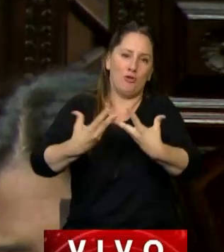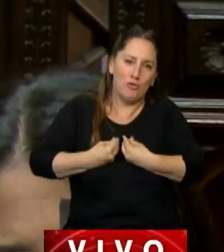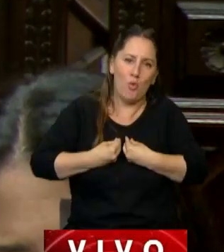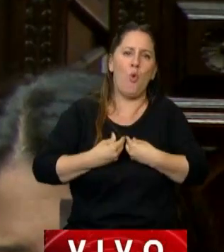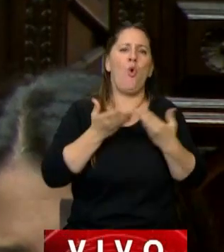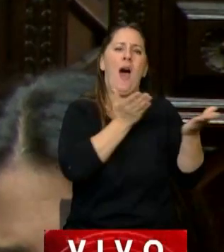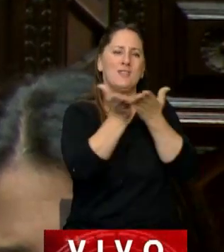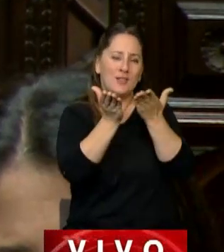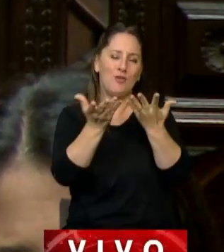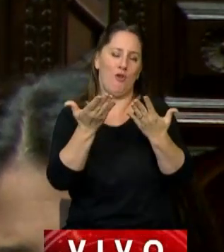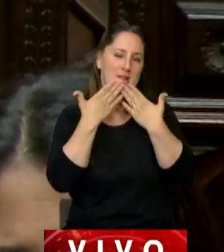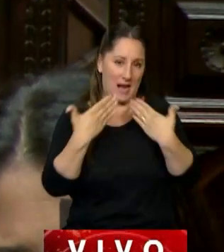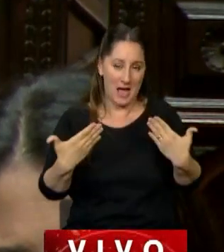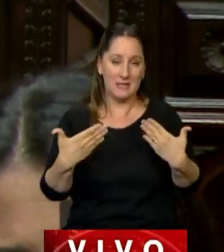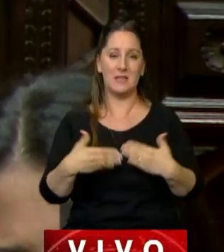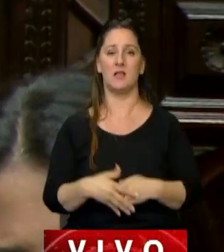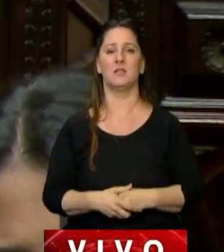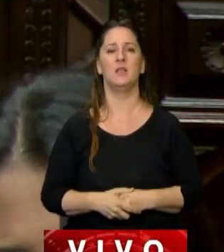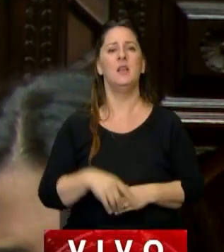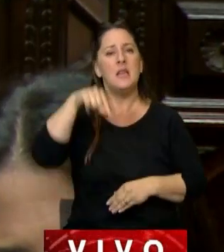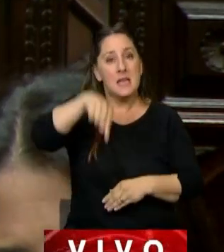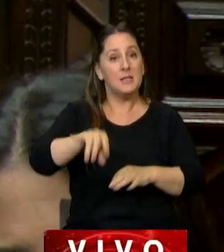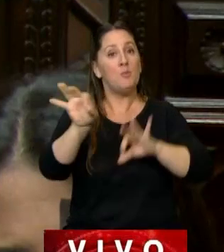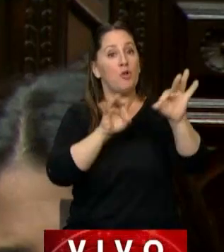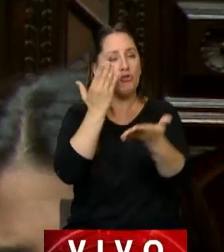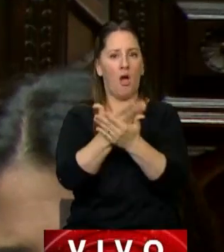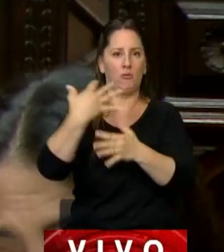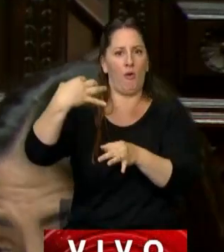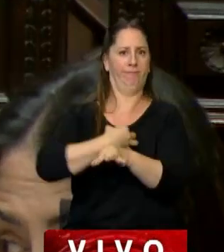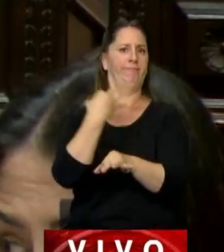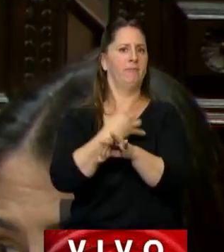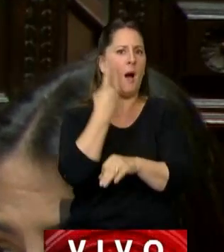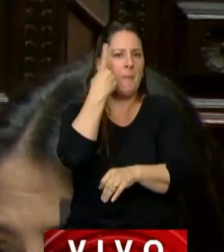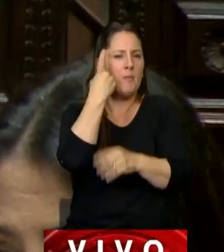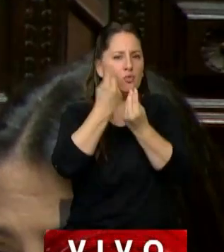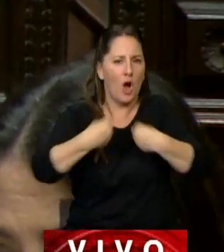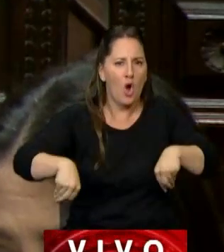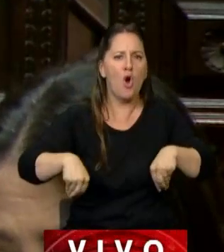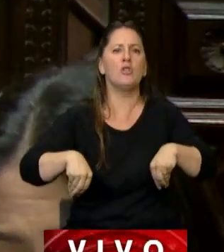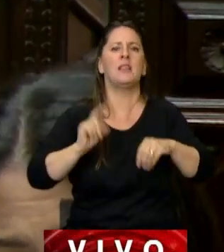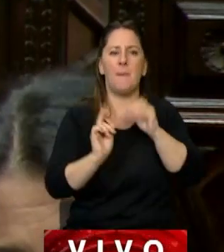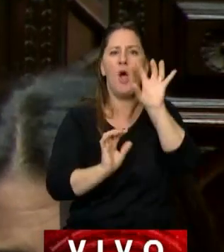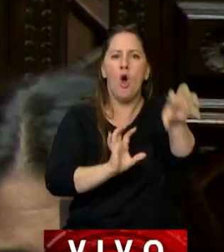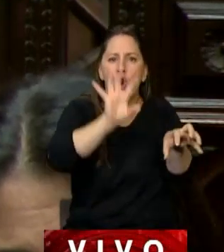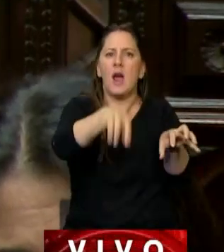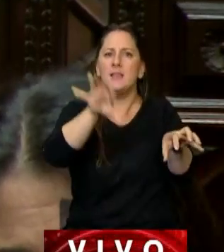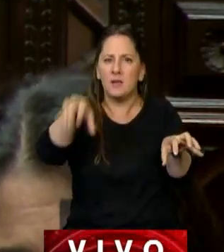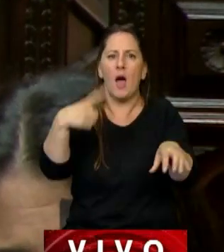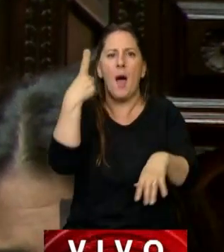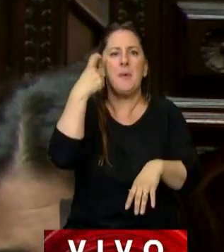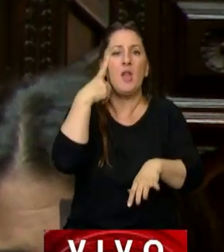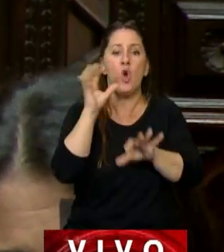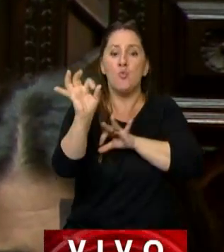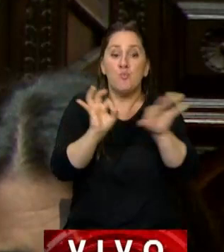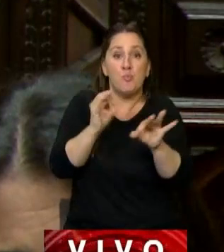con los otros asesores, nos enseñó muchísimo, les enseñó a las organizaciones también, a que el